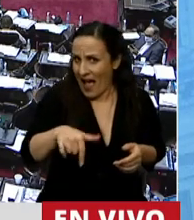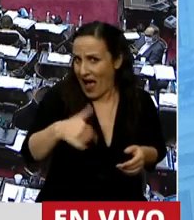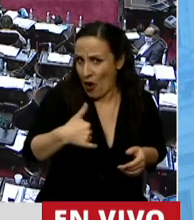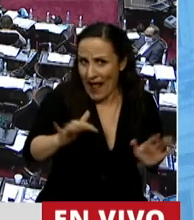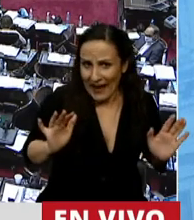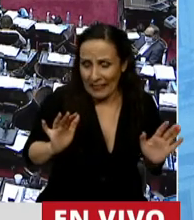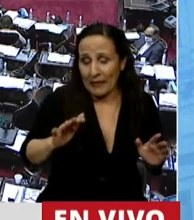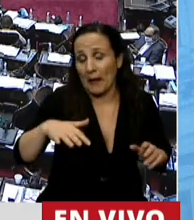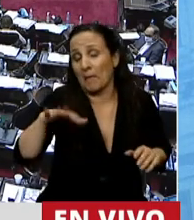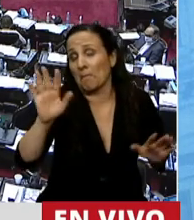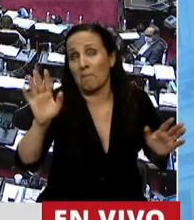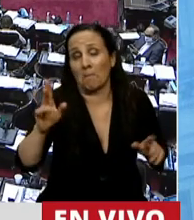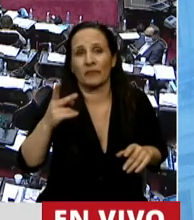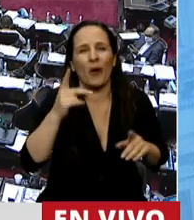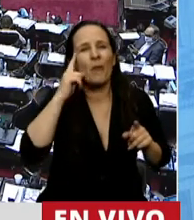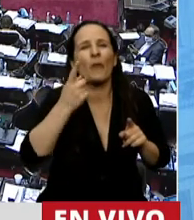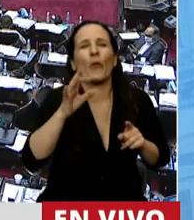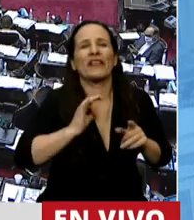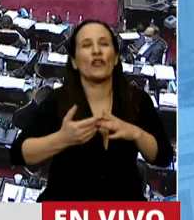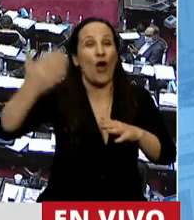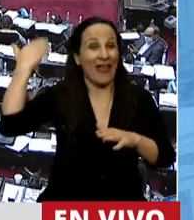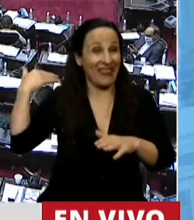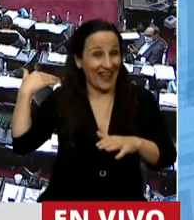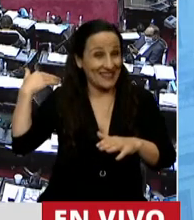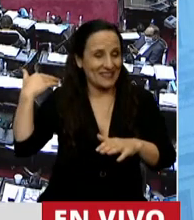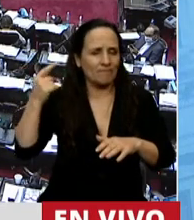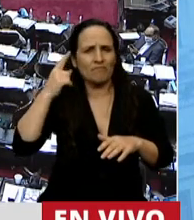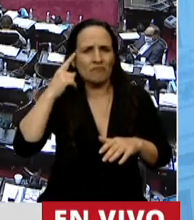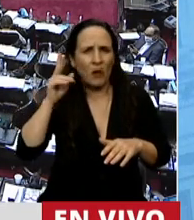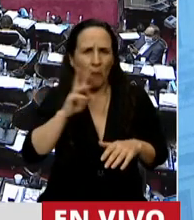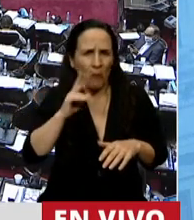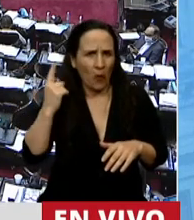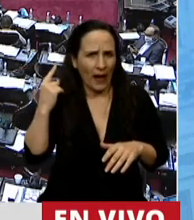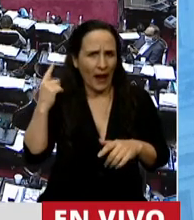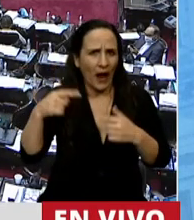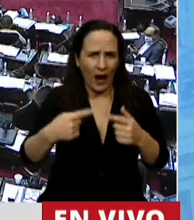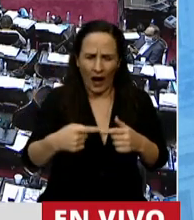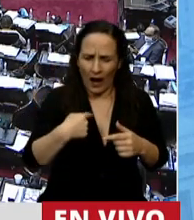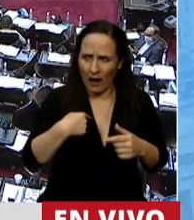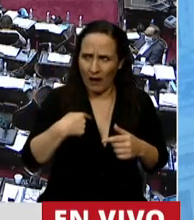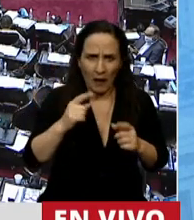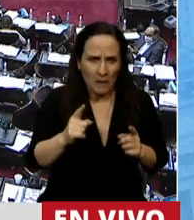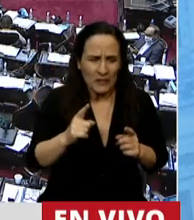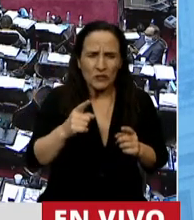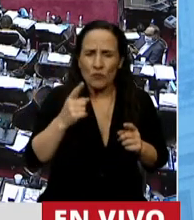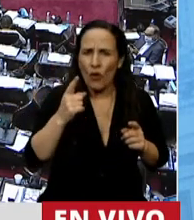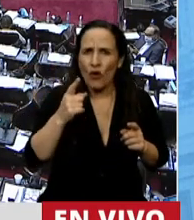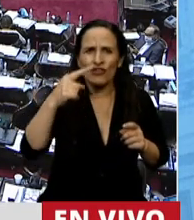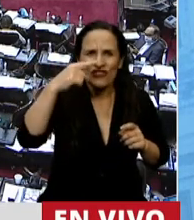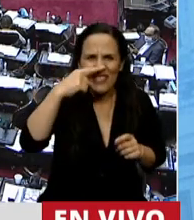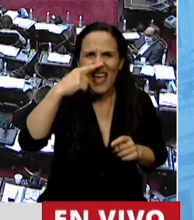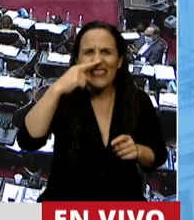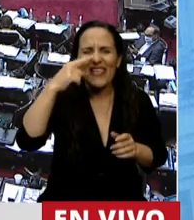momento, suponiendo 20 años para atrás que pueda haber mujeres, estamos conviviendo con 3 millones y medio, con 7 millones de